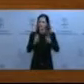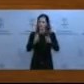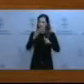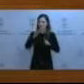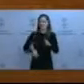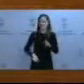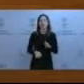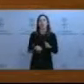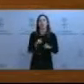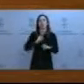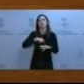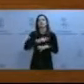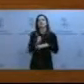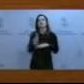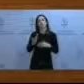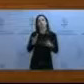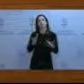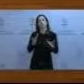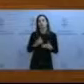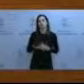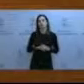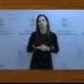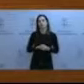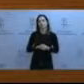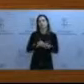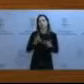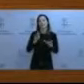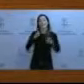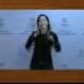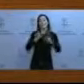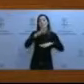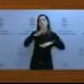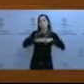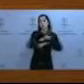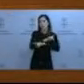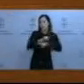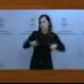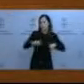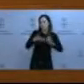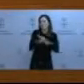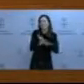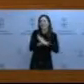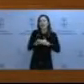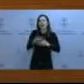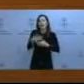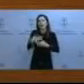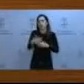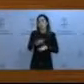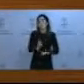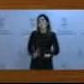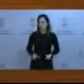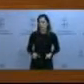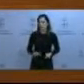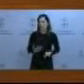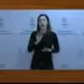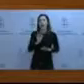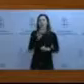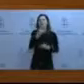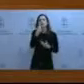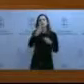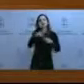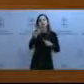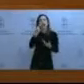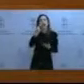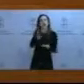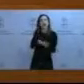en el capítulo incumplimientos no son dos temas menores, ¿no? Y yo creo que demuestran una cosa, que en